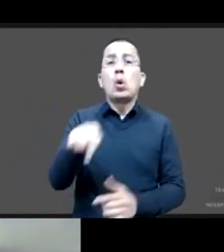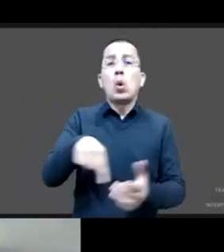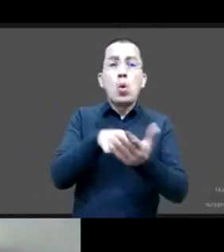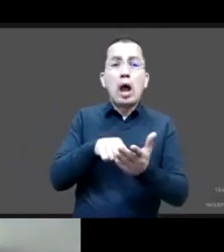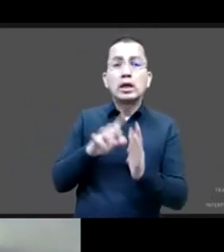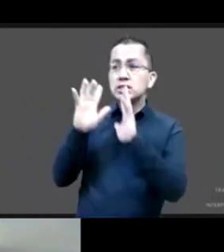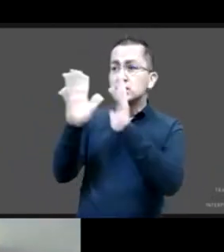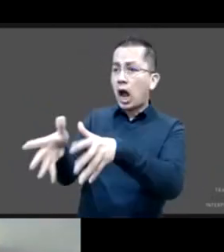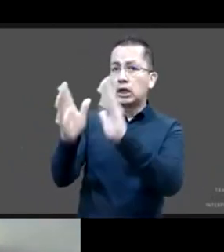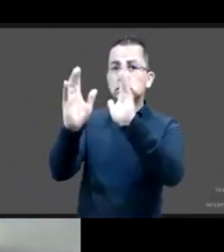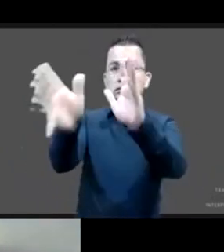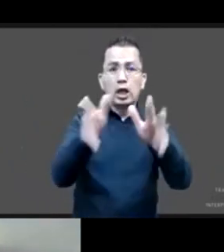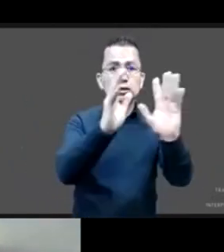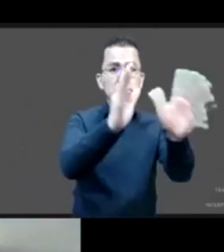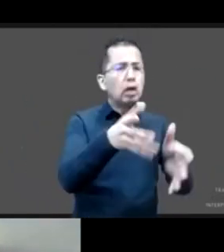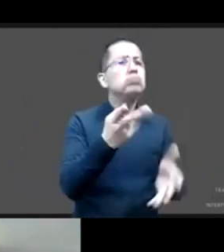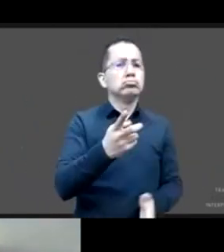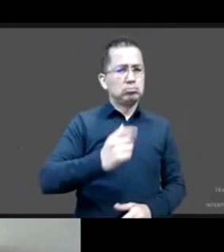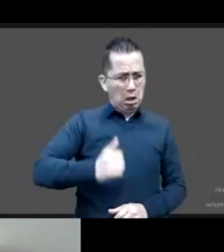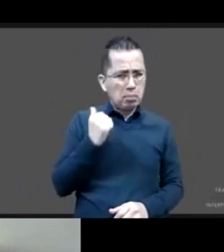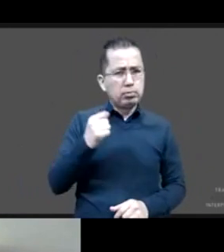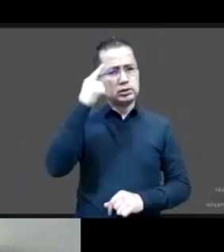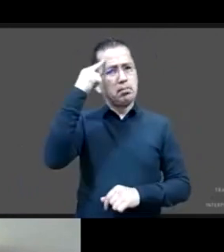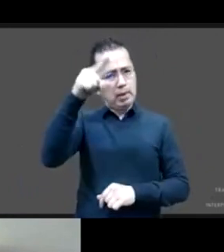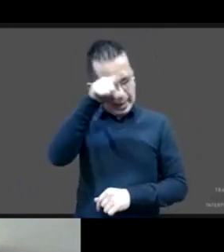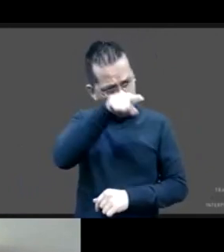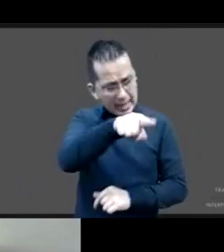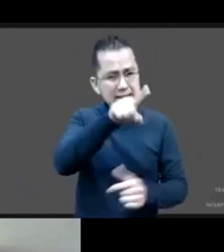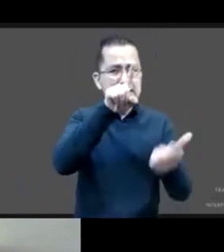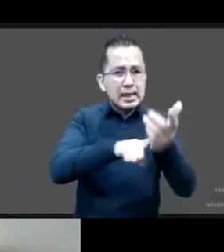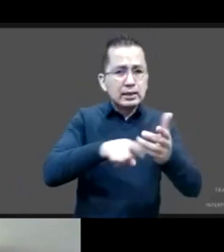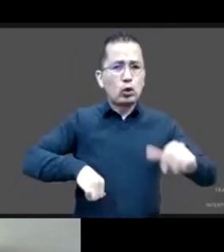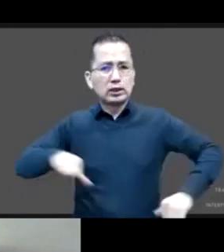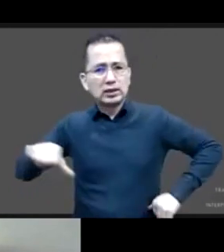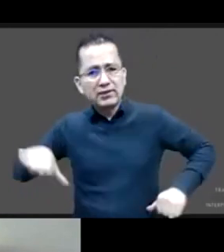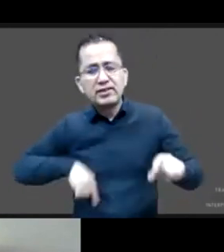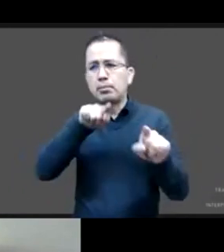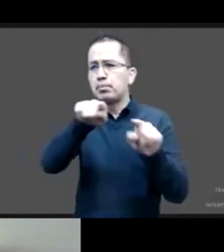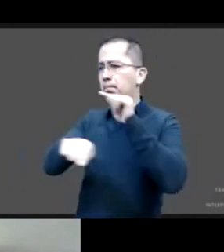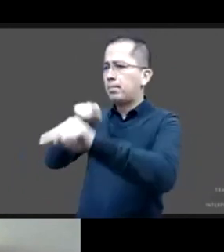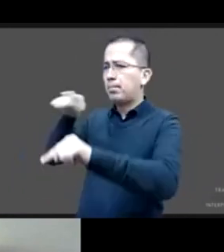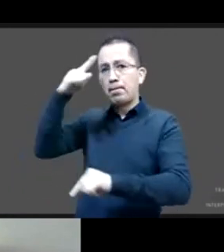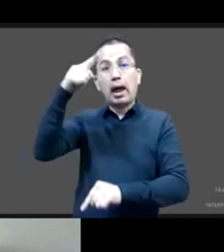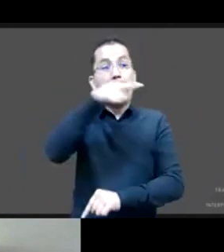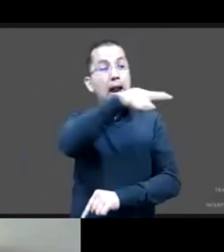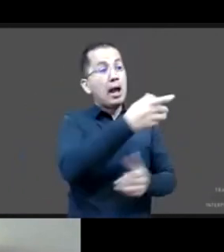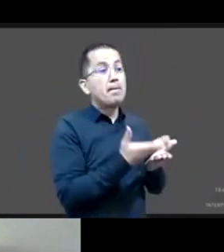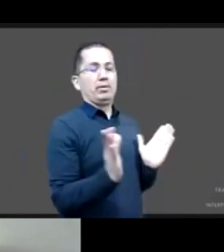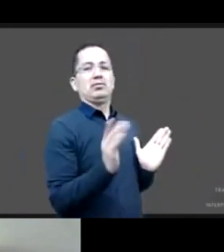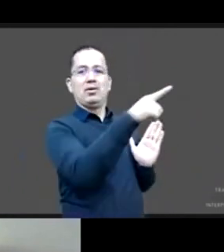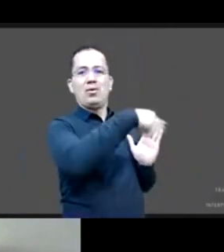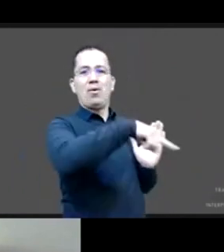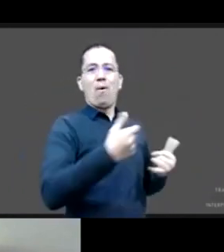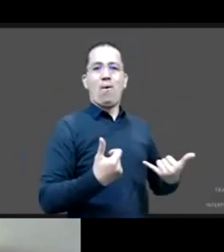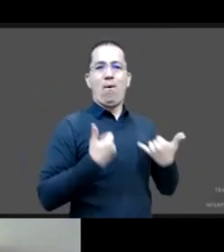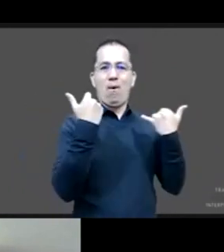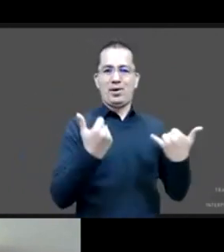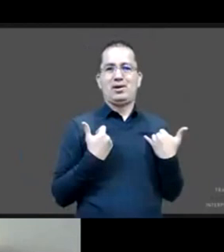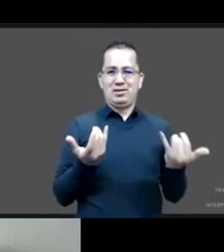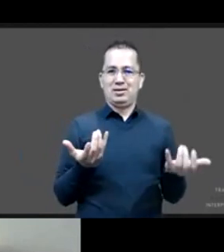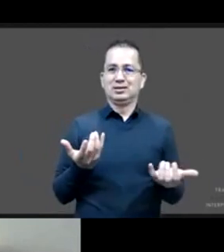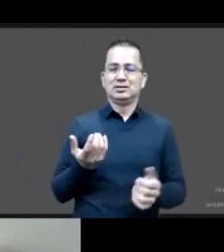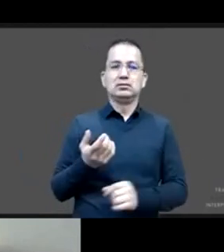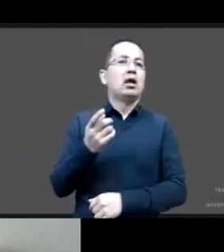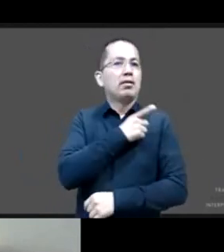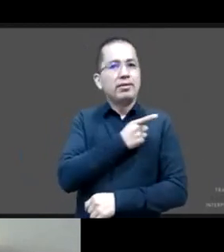realmente para los adolescentes las adolescentes porque tenemos que hacerlo amigable a ellos tenemos que hacer que se